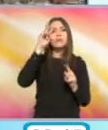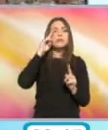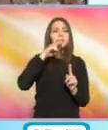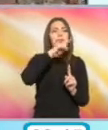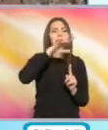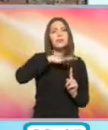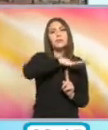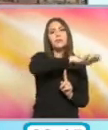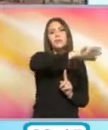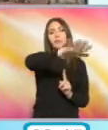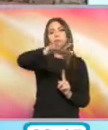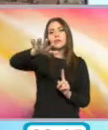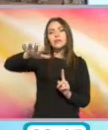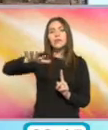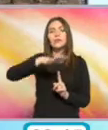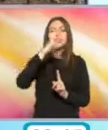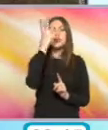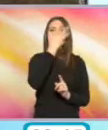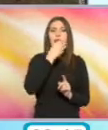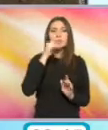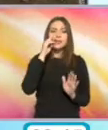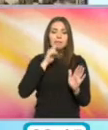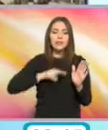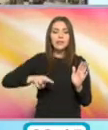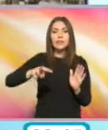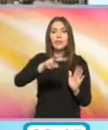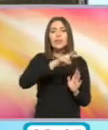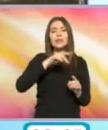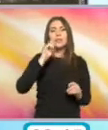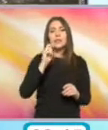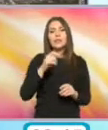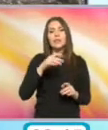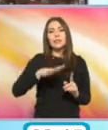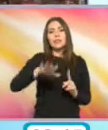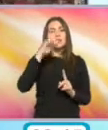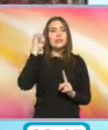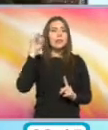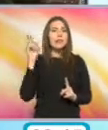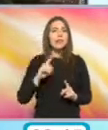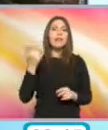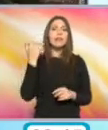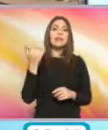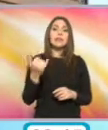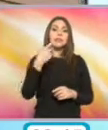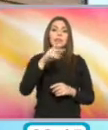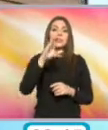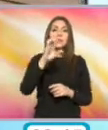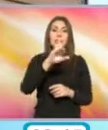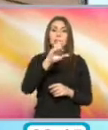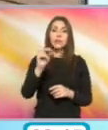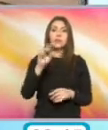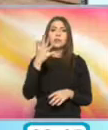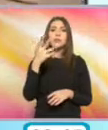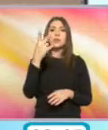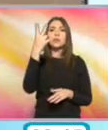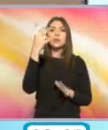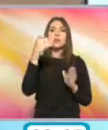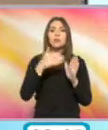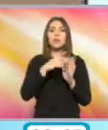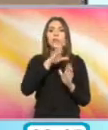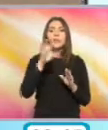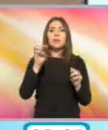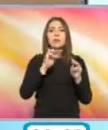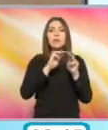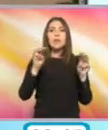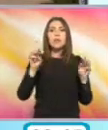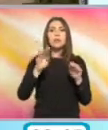Todo, toda ¿no? el panorama, ¿no? Sí, Todo este lindo. valle. Y además el periférico, fíjate que el cerro está a 2.500 metros, que básicamente es la